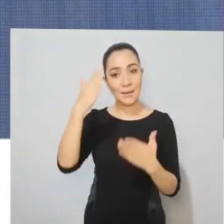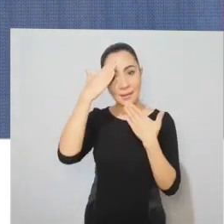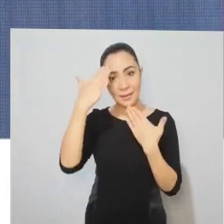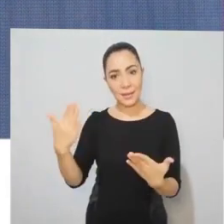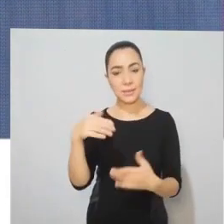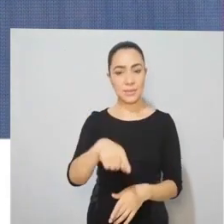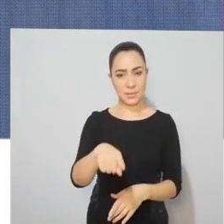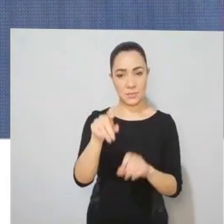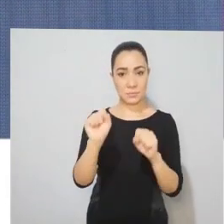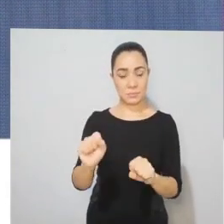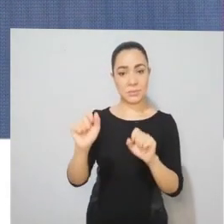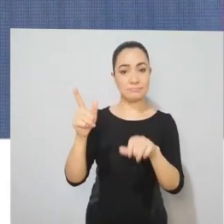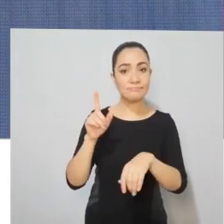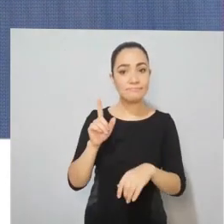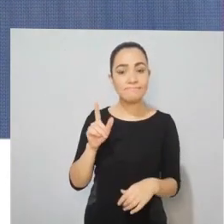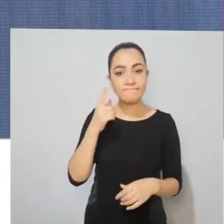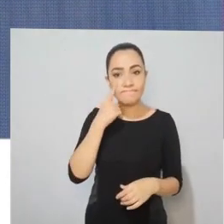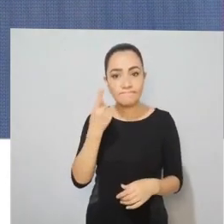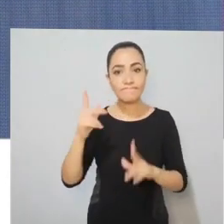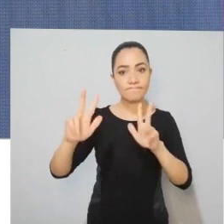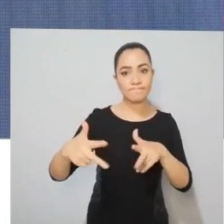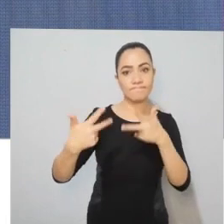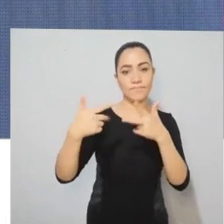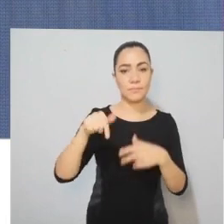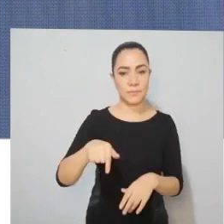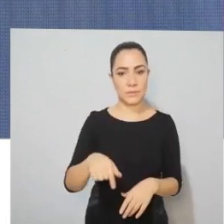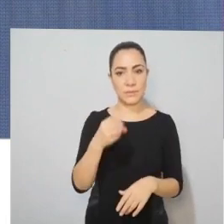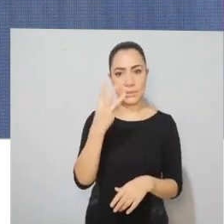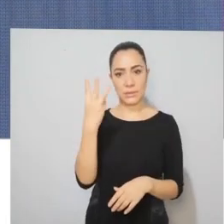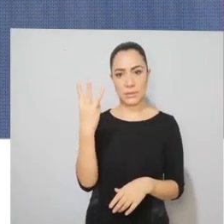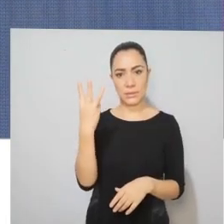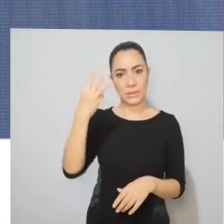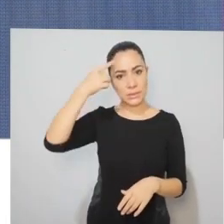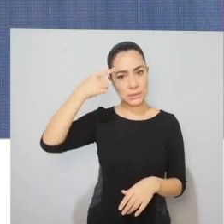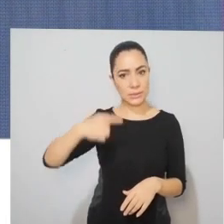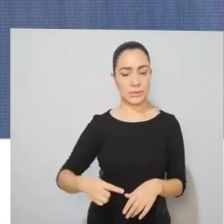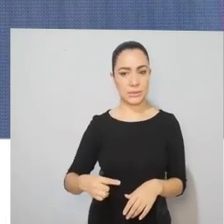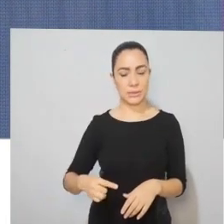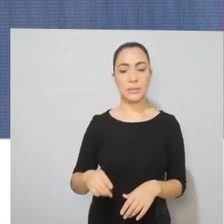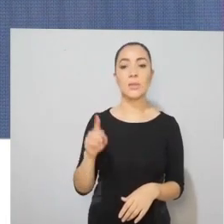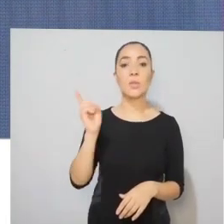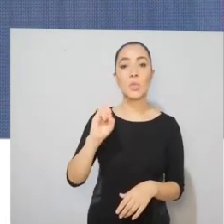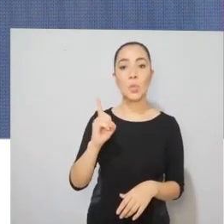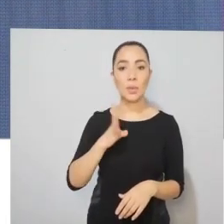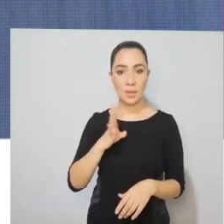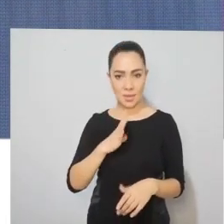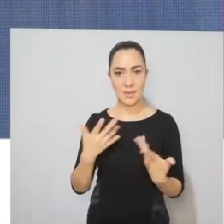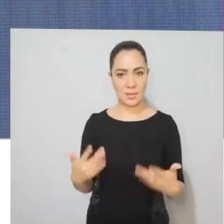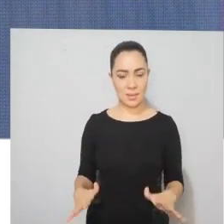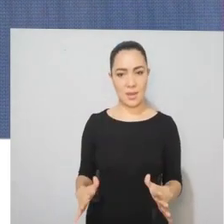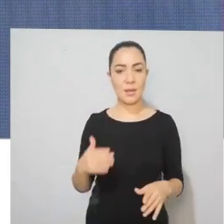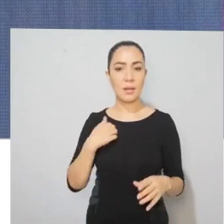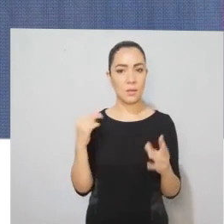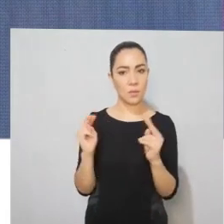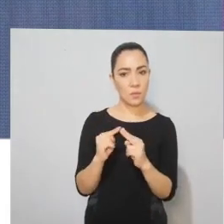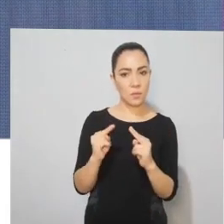estado pendiente a esta actividad de forma virtual en estos 3 días, donde hemos escuchado, hemos conocido